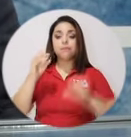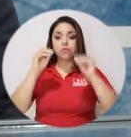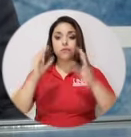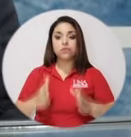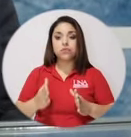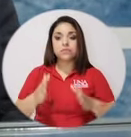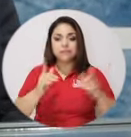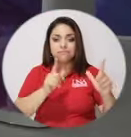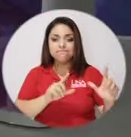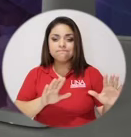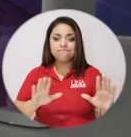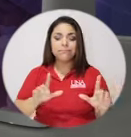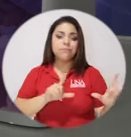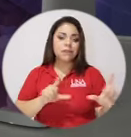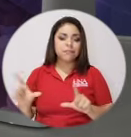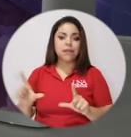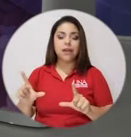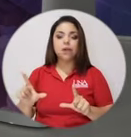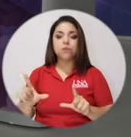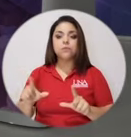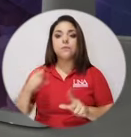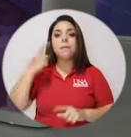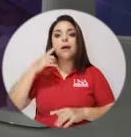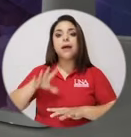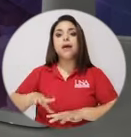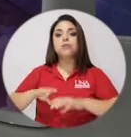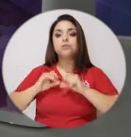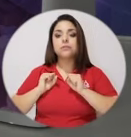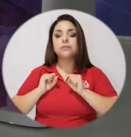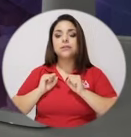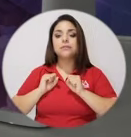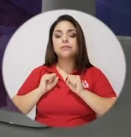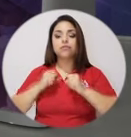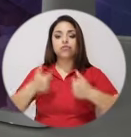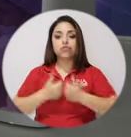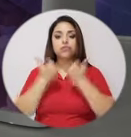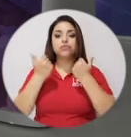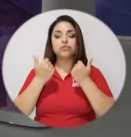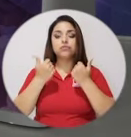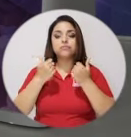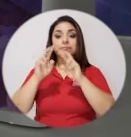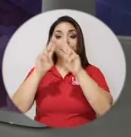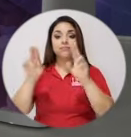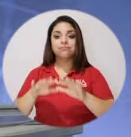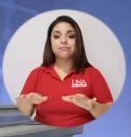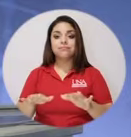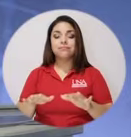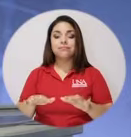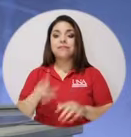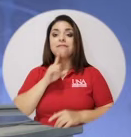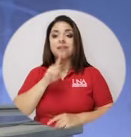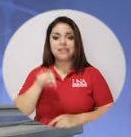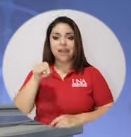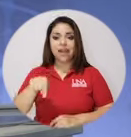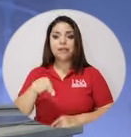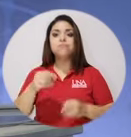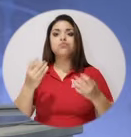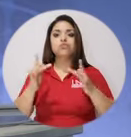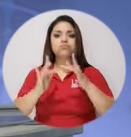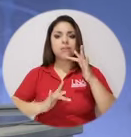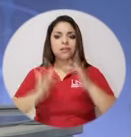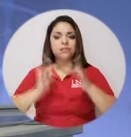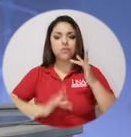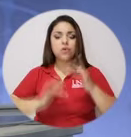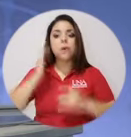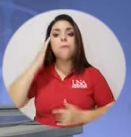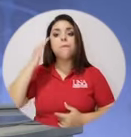los docentes para asumir los retos de la presencialidad remota. Y aquí, por supuesto, que hay también grandes vacíos. En